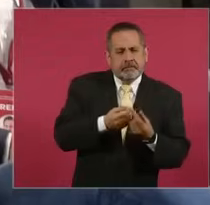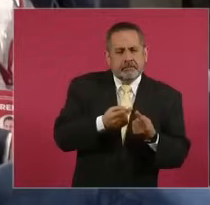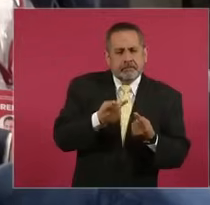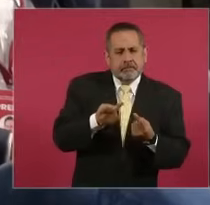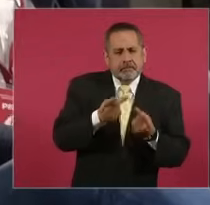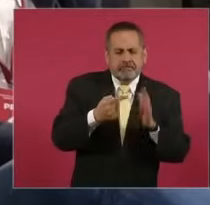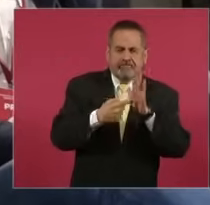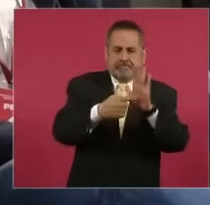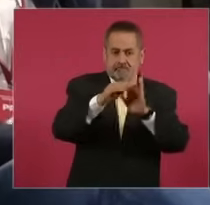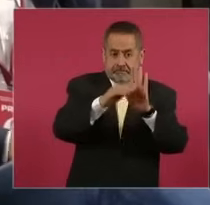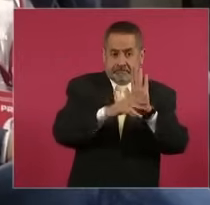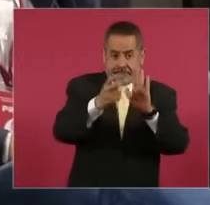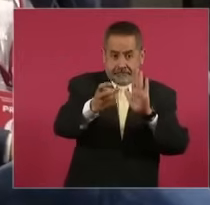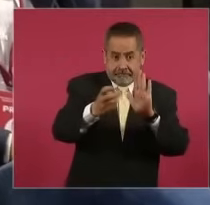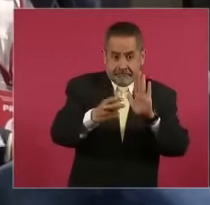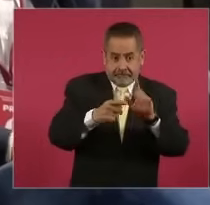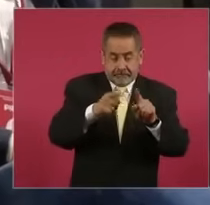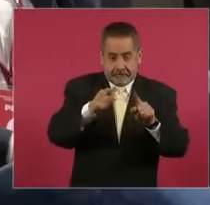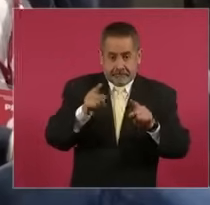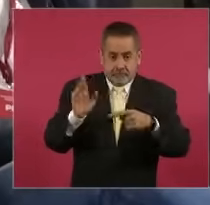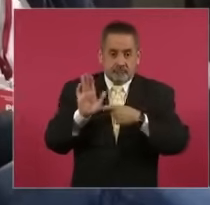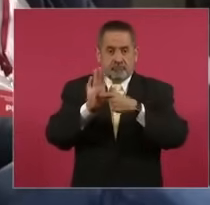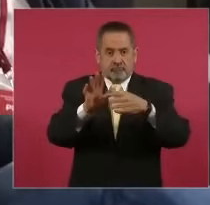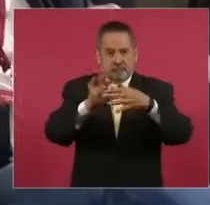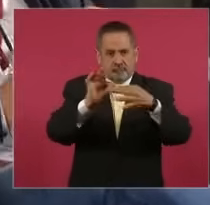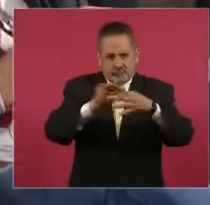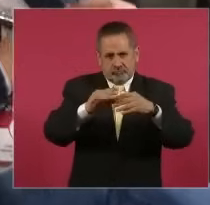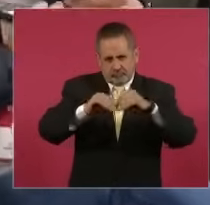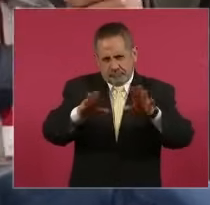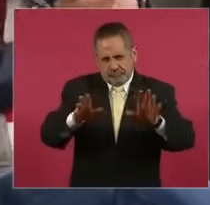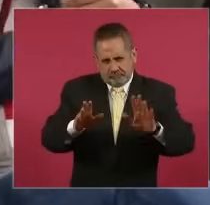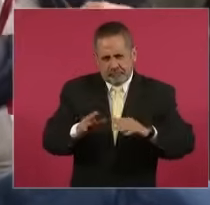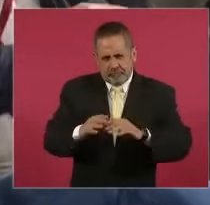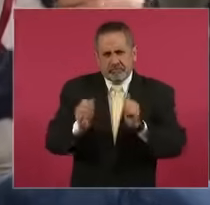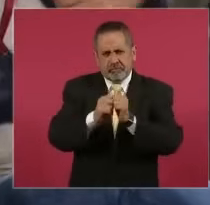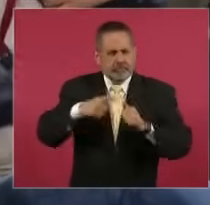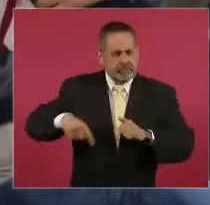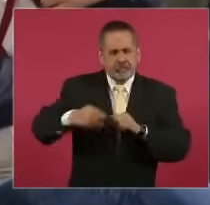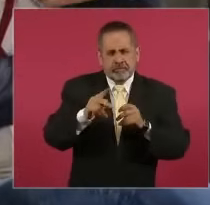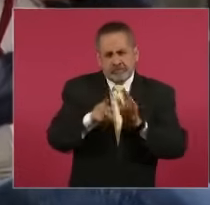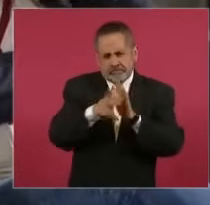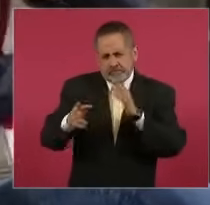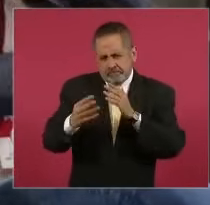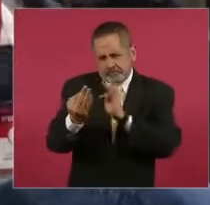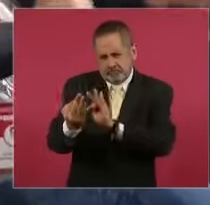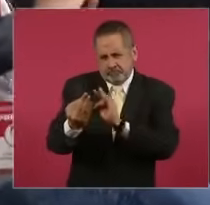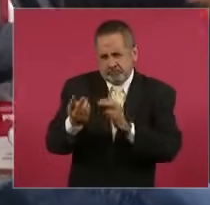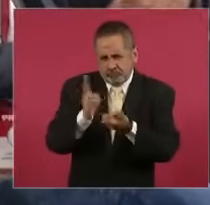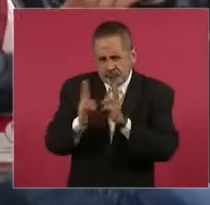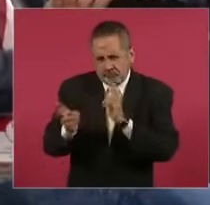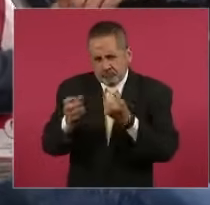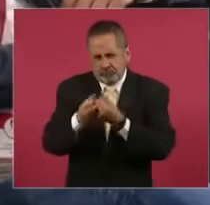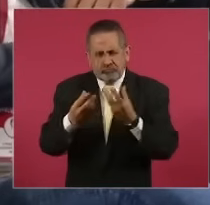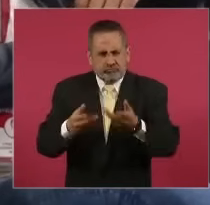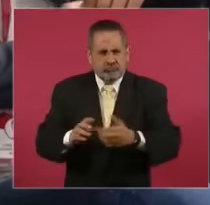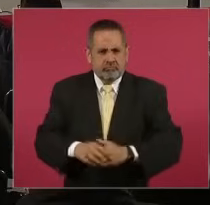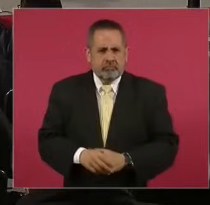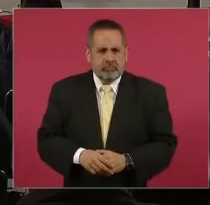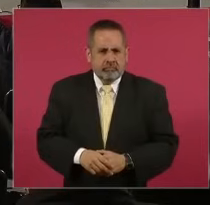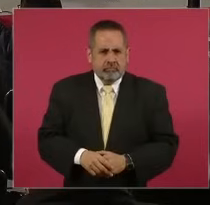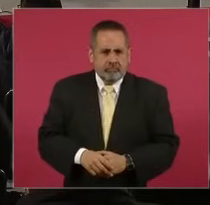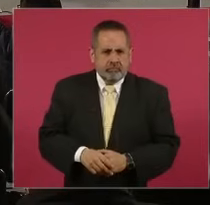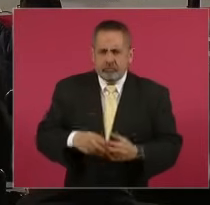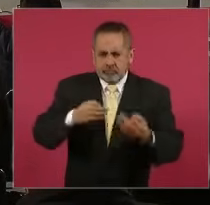una exposición de quienes presentaron esto con los periodistas que llevamos trabajando. No, pero el tema, con porque